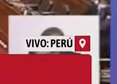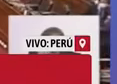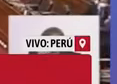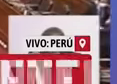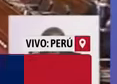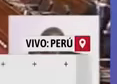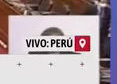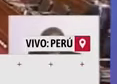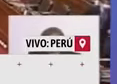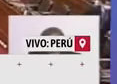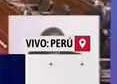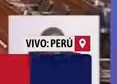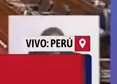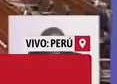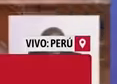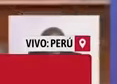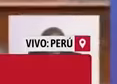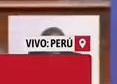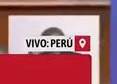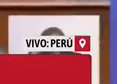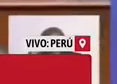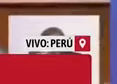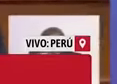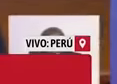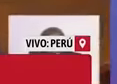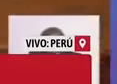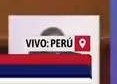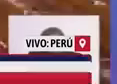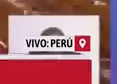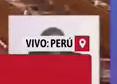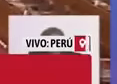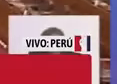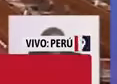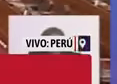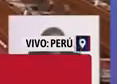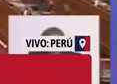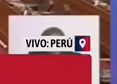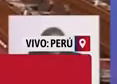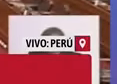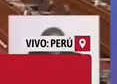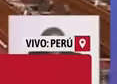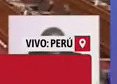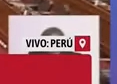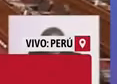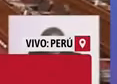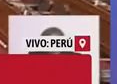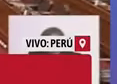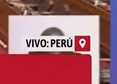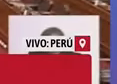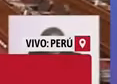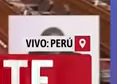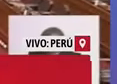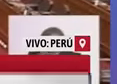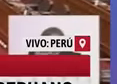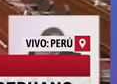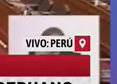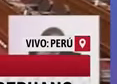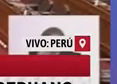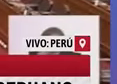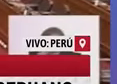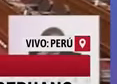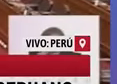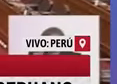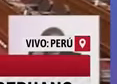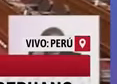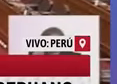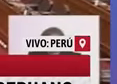hablan. Claro. Castillo Rivas, sí. Que no tiene nada que ver con Pedro Castillo, suponemos. La vicepresidenta de Perú,